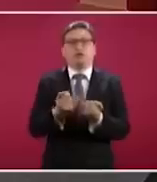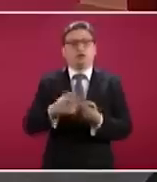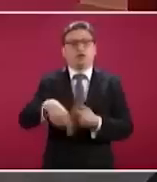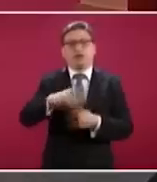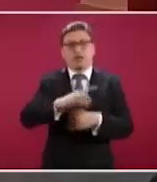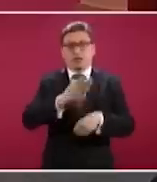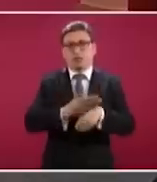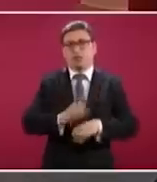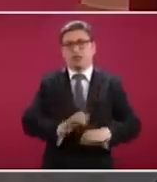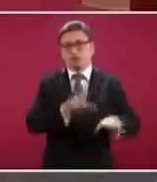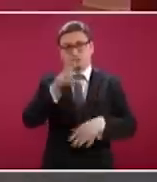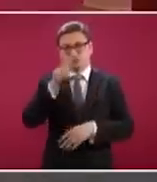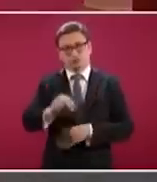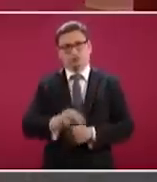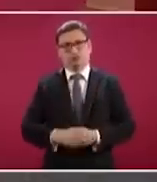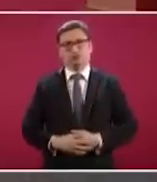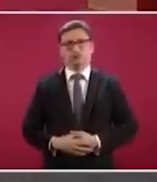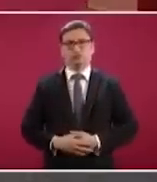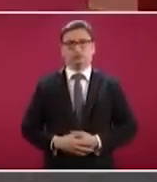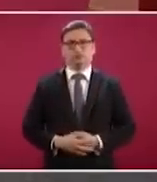impunidad.